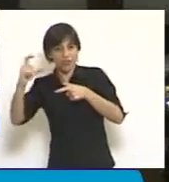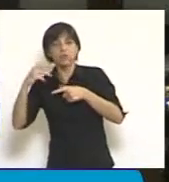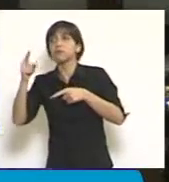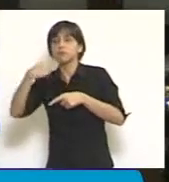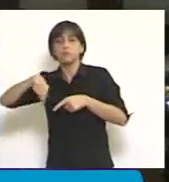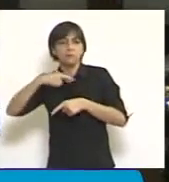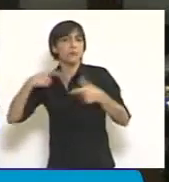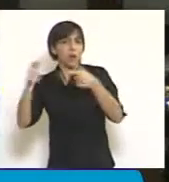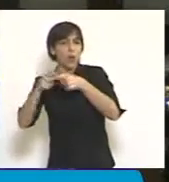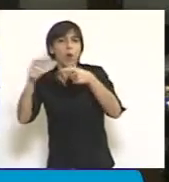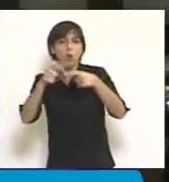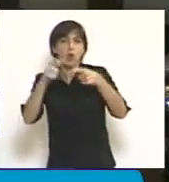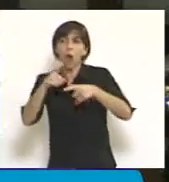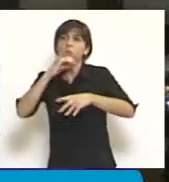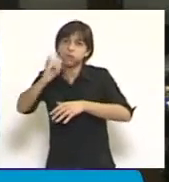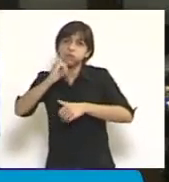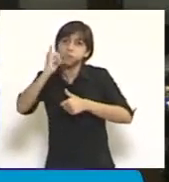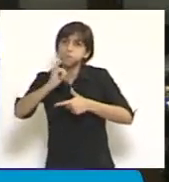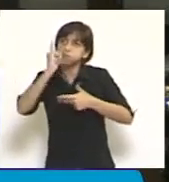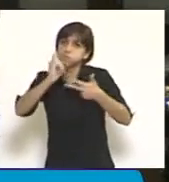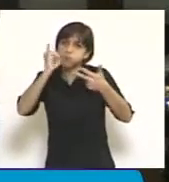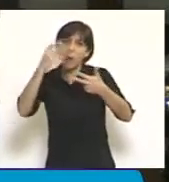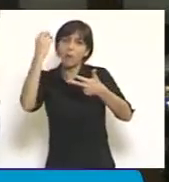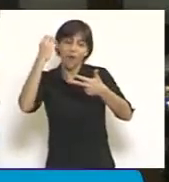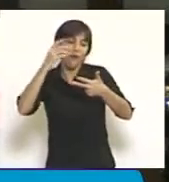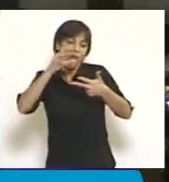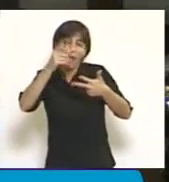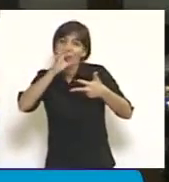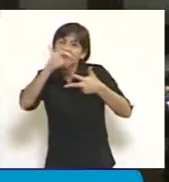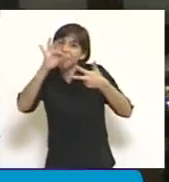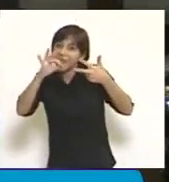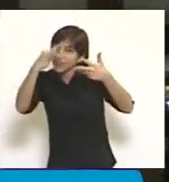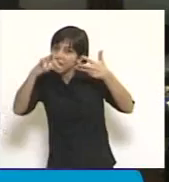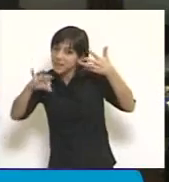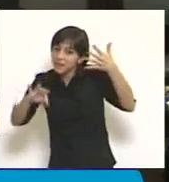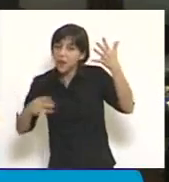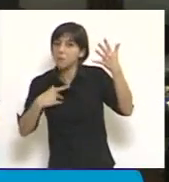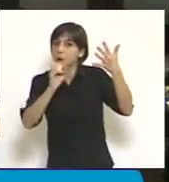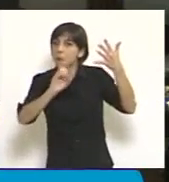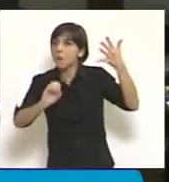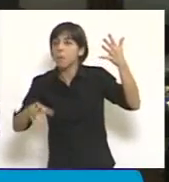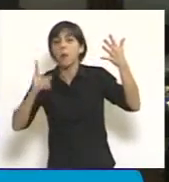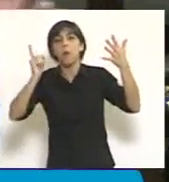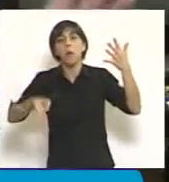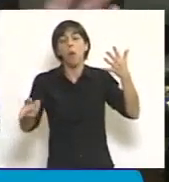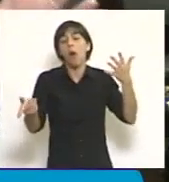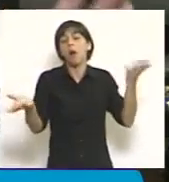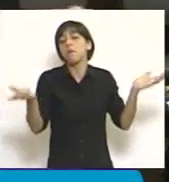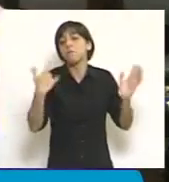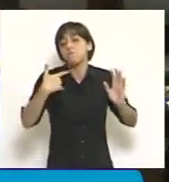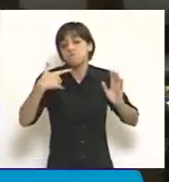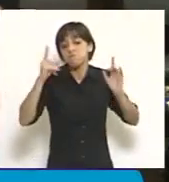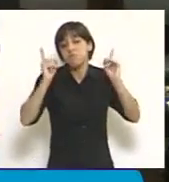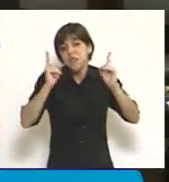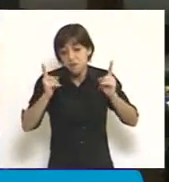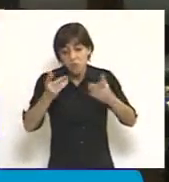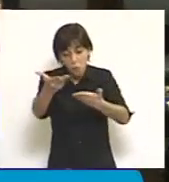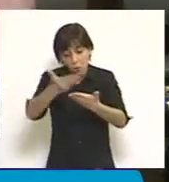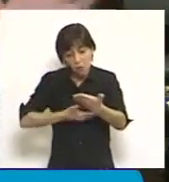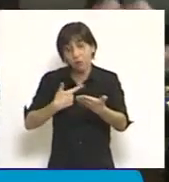estas incongruencias que acabo de señalar, que al no haber sido corregidas, pese a que lo señalamos y lo advertimos en las reuniones